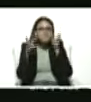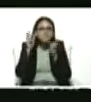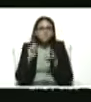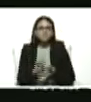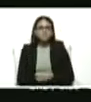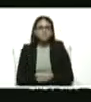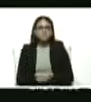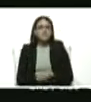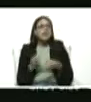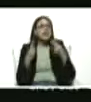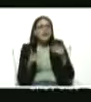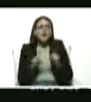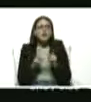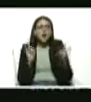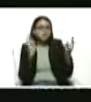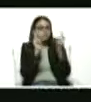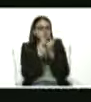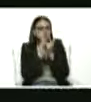sembrando amor,